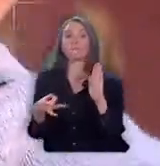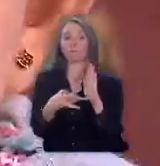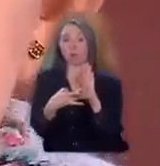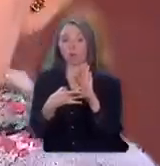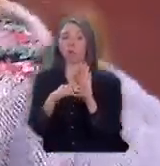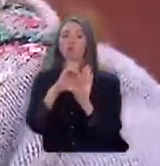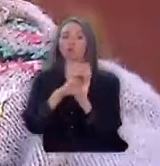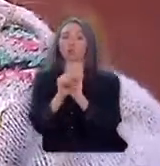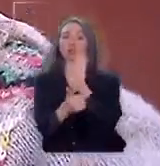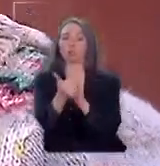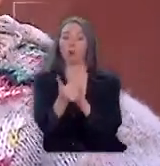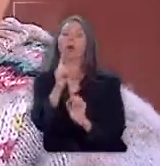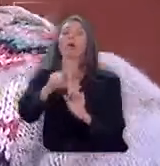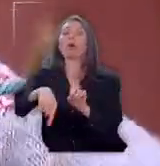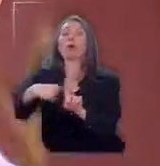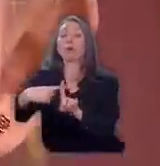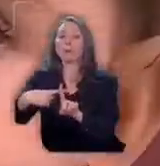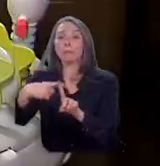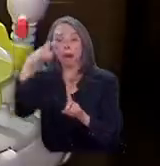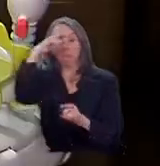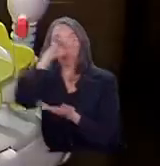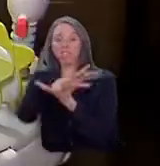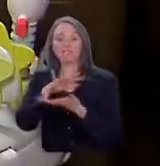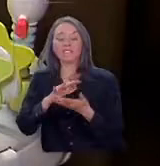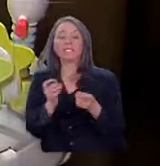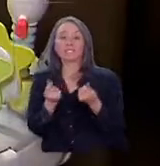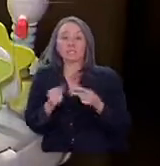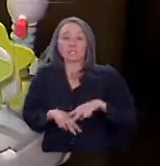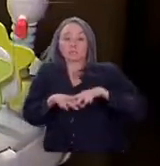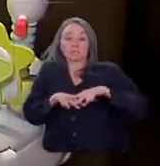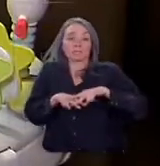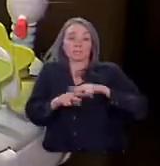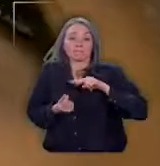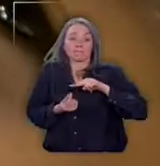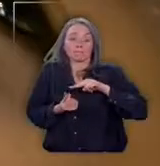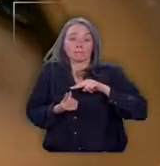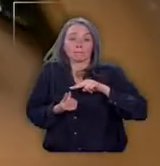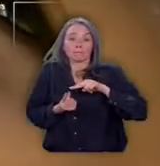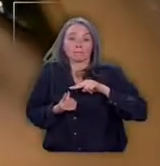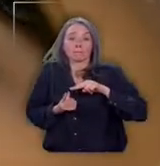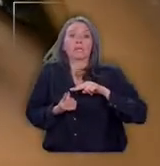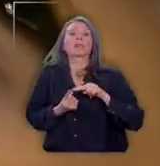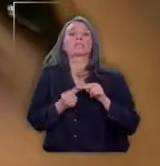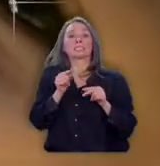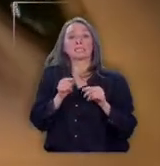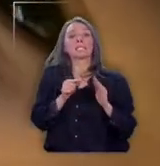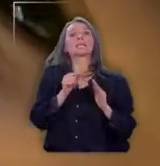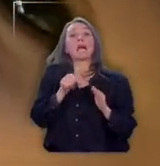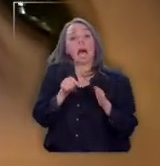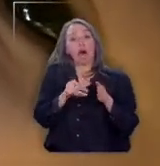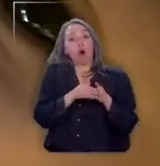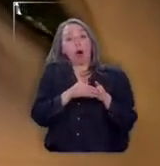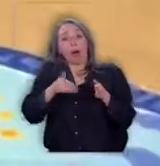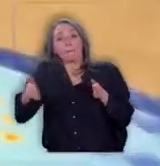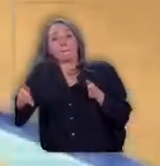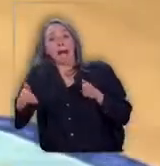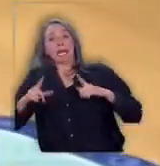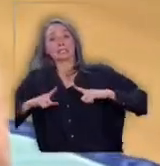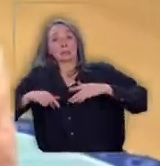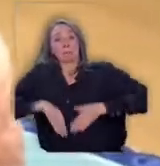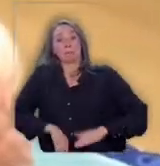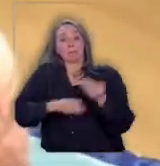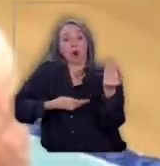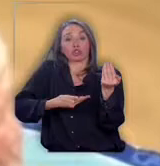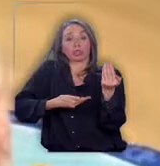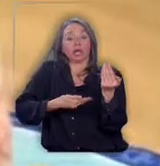inconstitucional sino que también es compleja en términos económicos porque su extensión por la pandemia en estos momentos no se